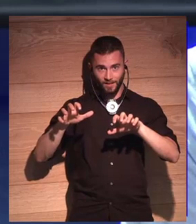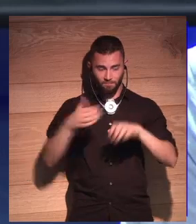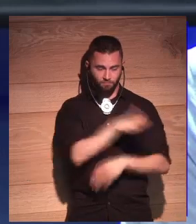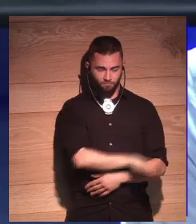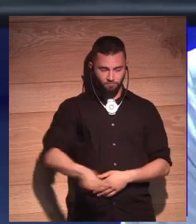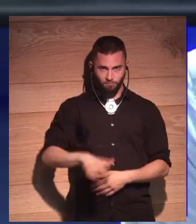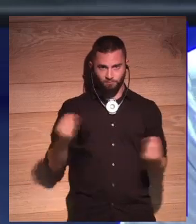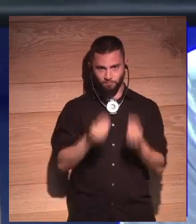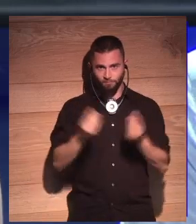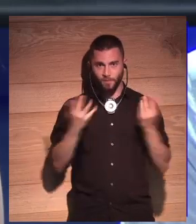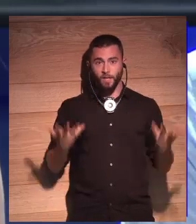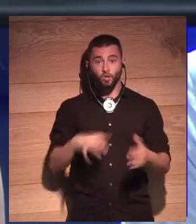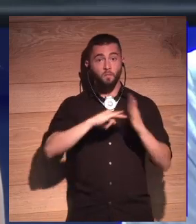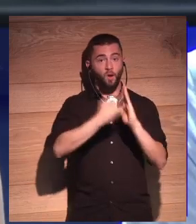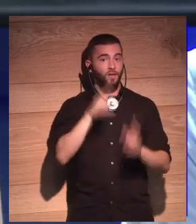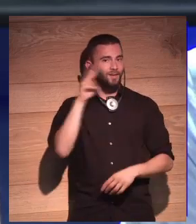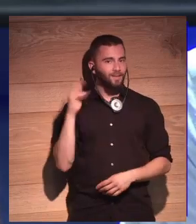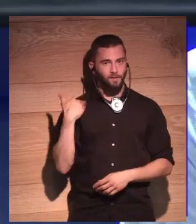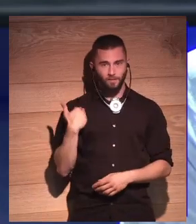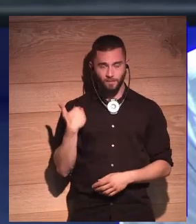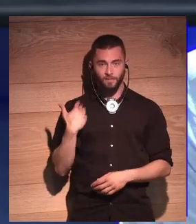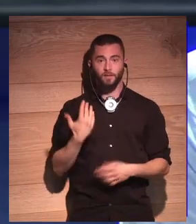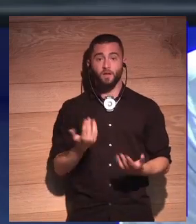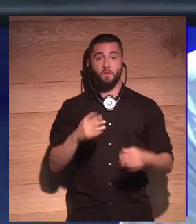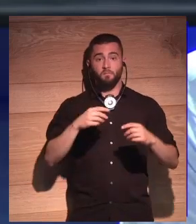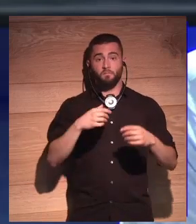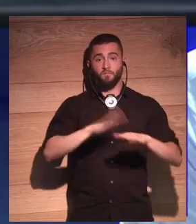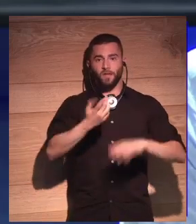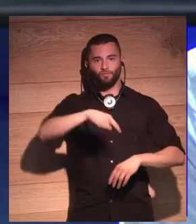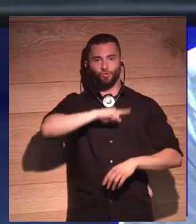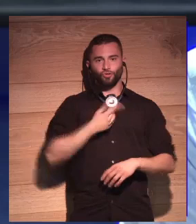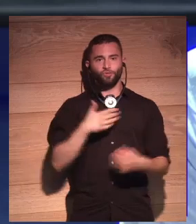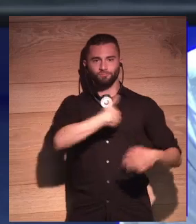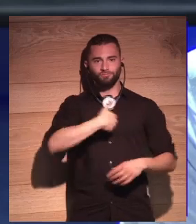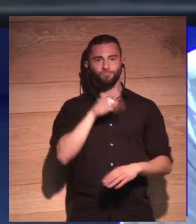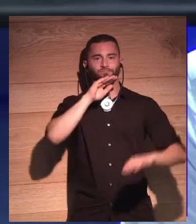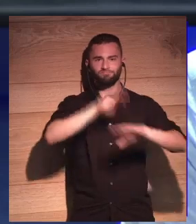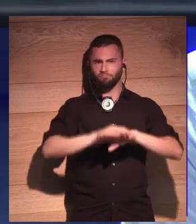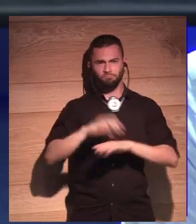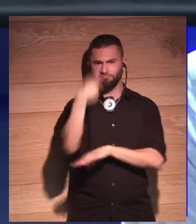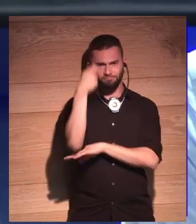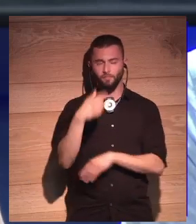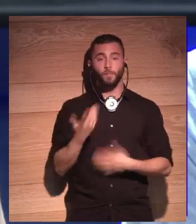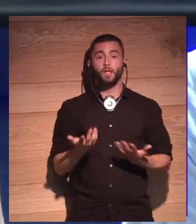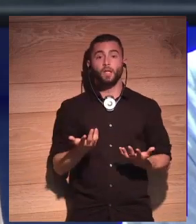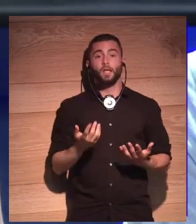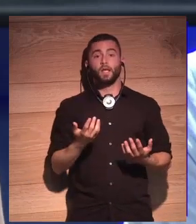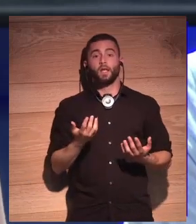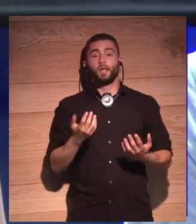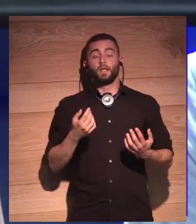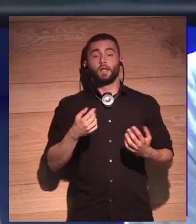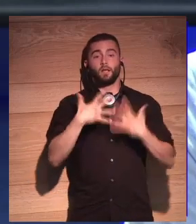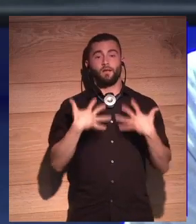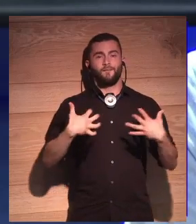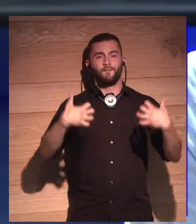niños. Entonces, el proyecto que acabamos de ver para nosotros cumple esa función de ver cómo llegar a llenar nuestros